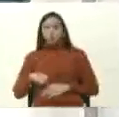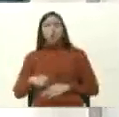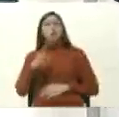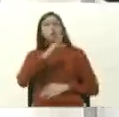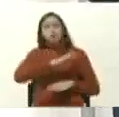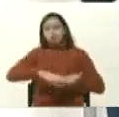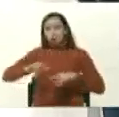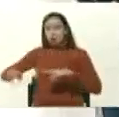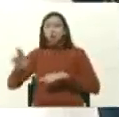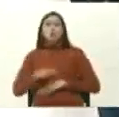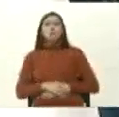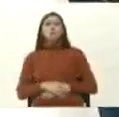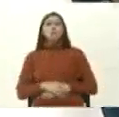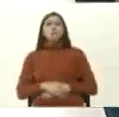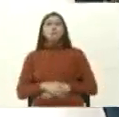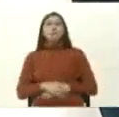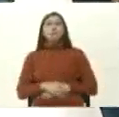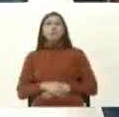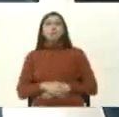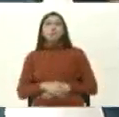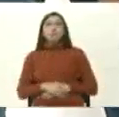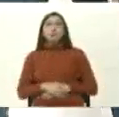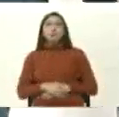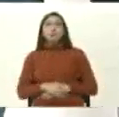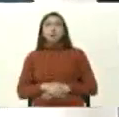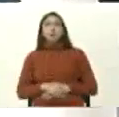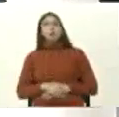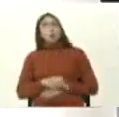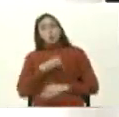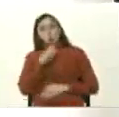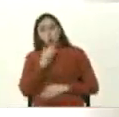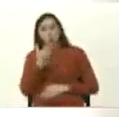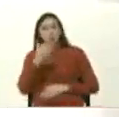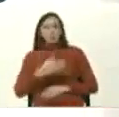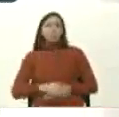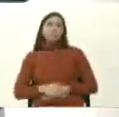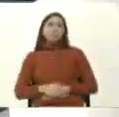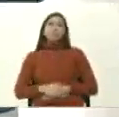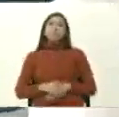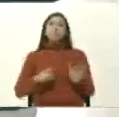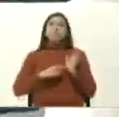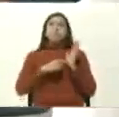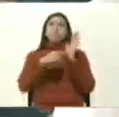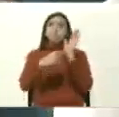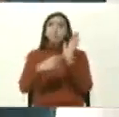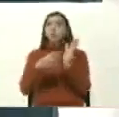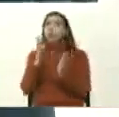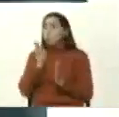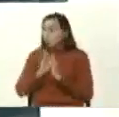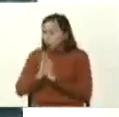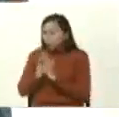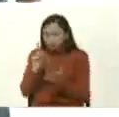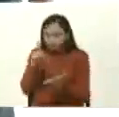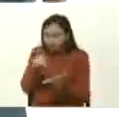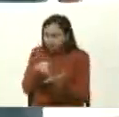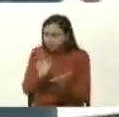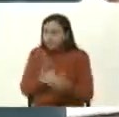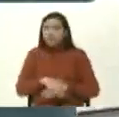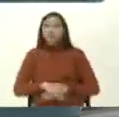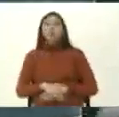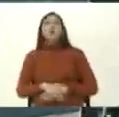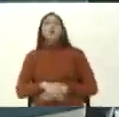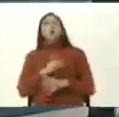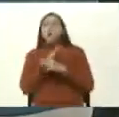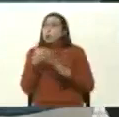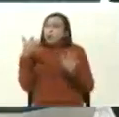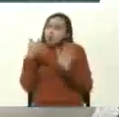niñas y nuestros estudiantes. Bueno, vice, acá, se puede poner acá. ¿Yo? Ajá. Este es un juego que